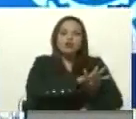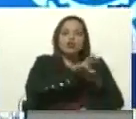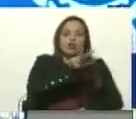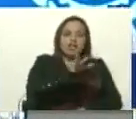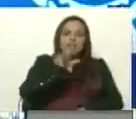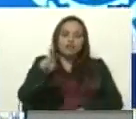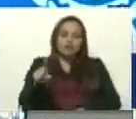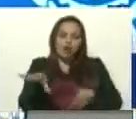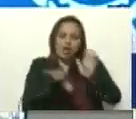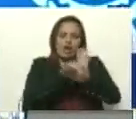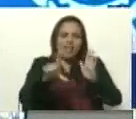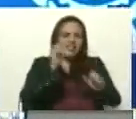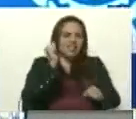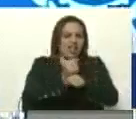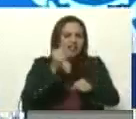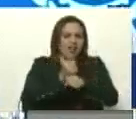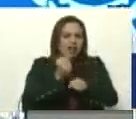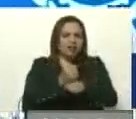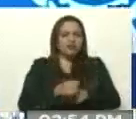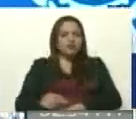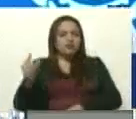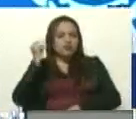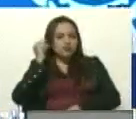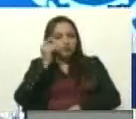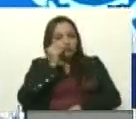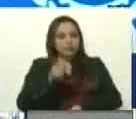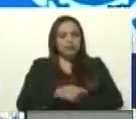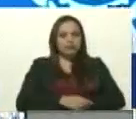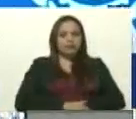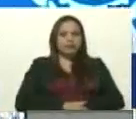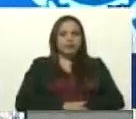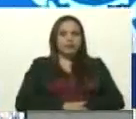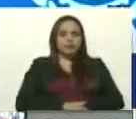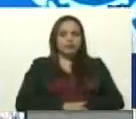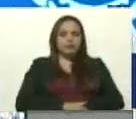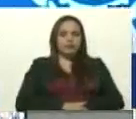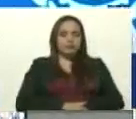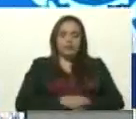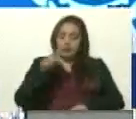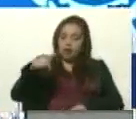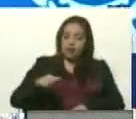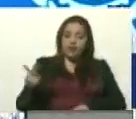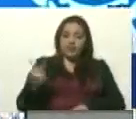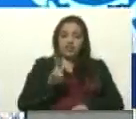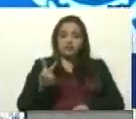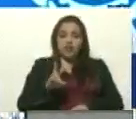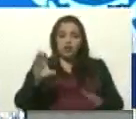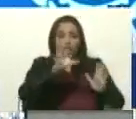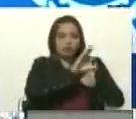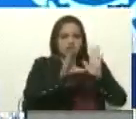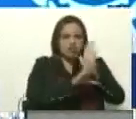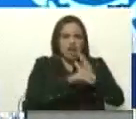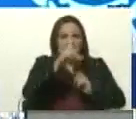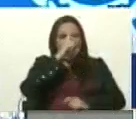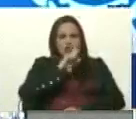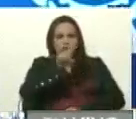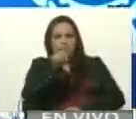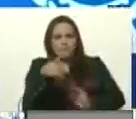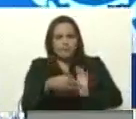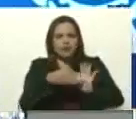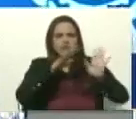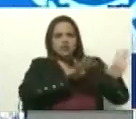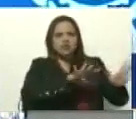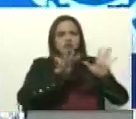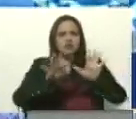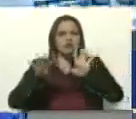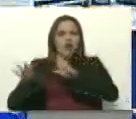del Trabajo, los trabajadores y las trabajadoras. Esto es un hecho del cual Venezuela y su Constitución de 1999 nos